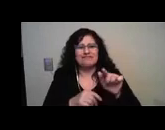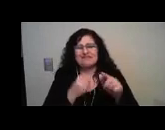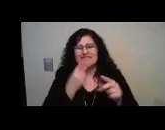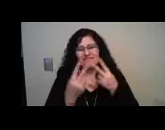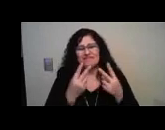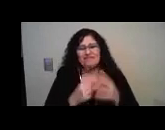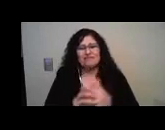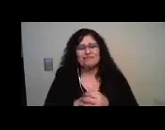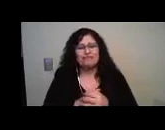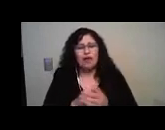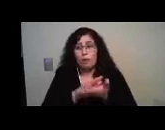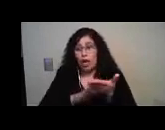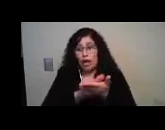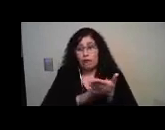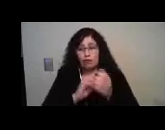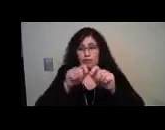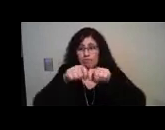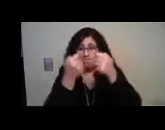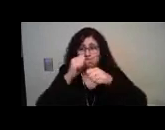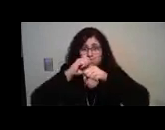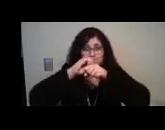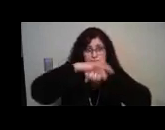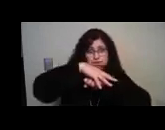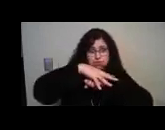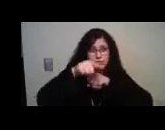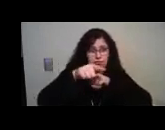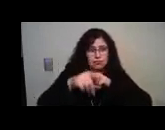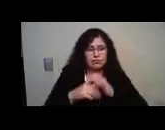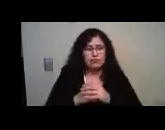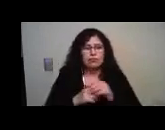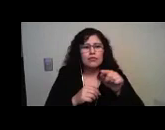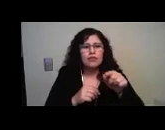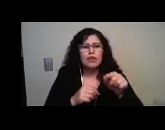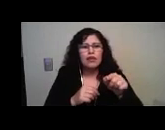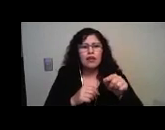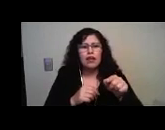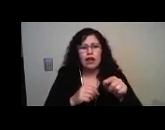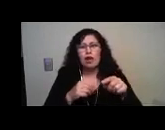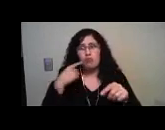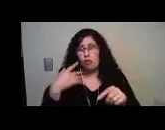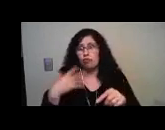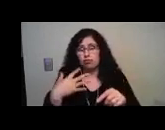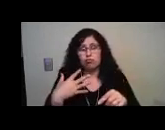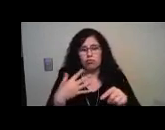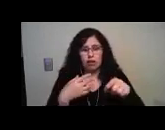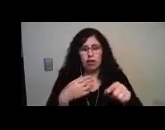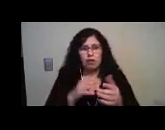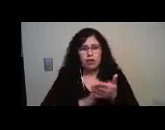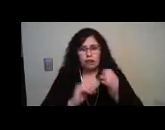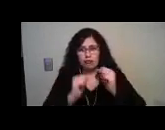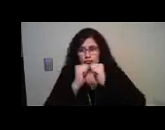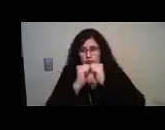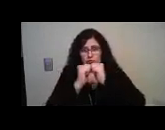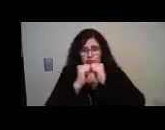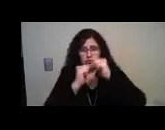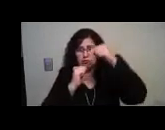pueden ver, por ejemplo, una hemorragia, como se ve en esta imagen, un aumento de volumen importante, que si uno lo compara con el hemisferio contralateral no